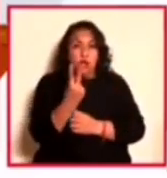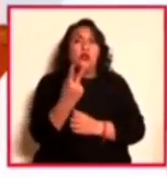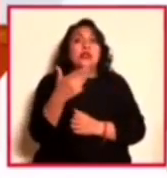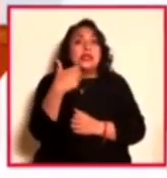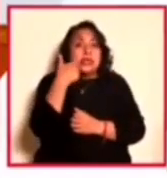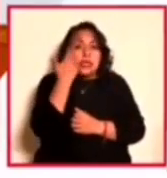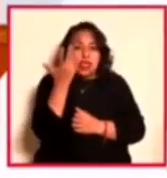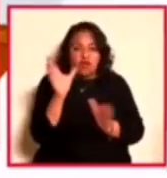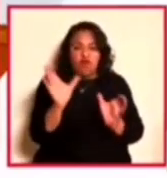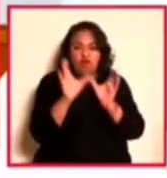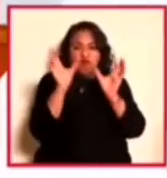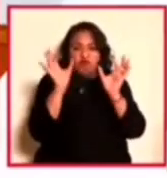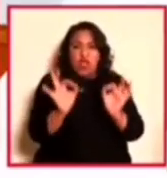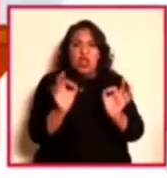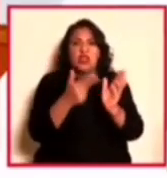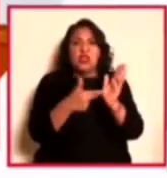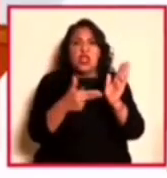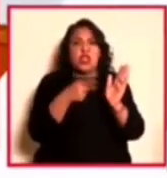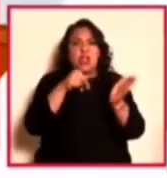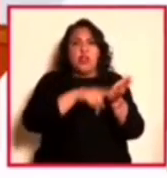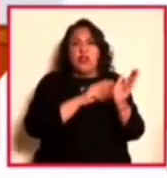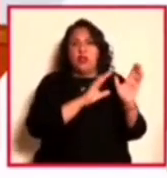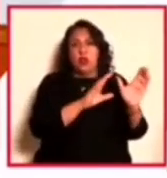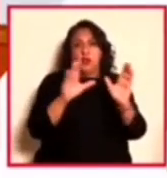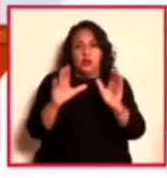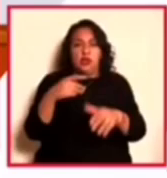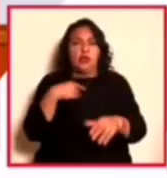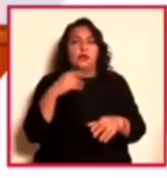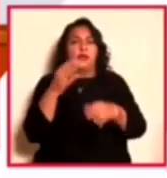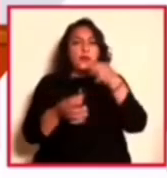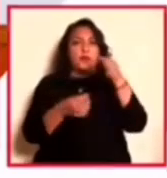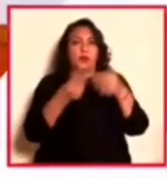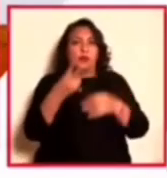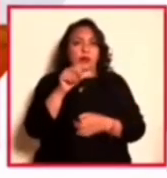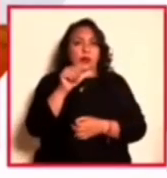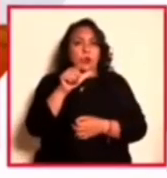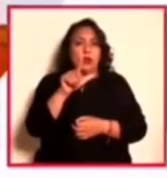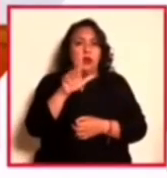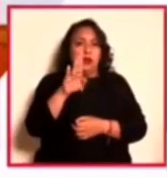busca certificar los talleres que se imparten. Noticias 22, Alberto Aranda.